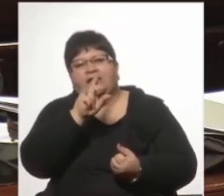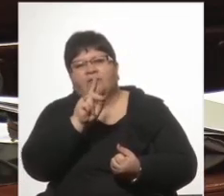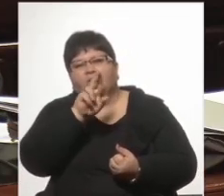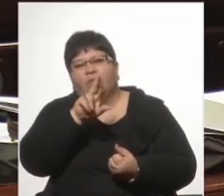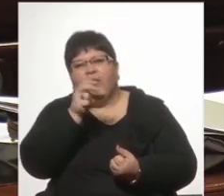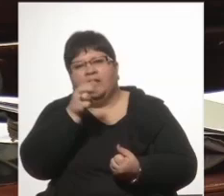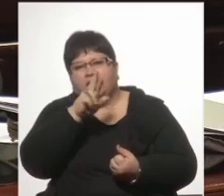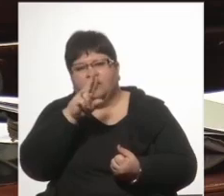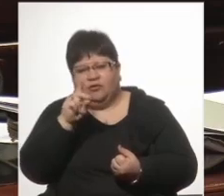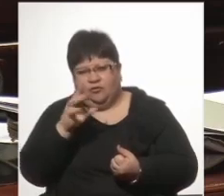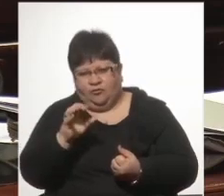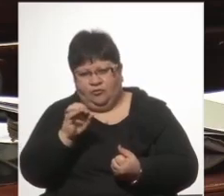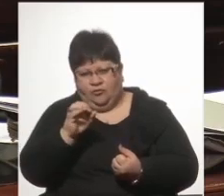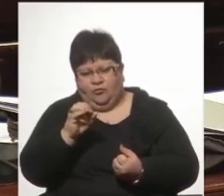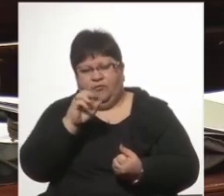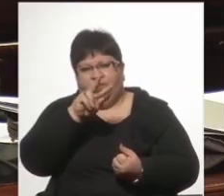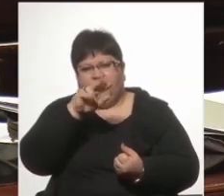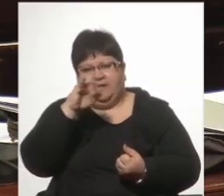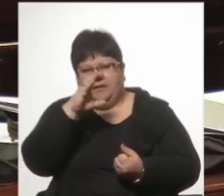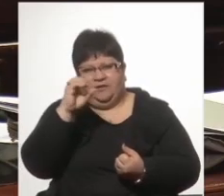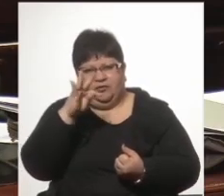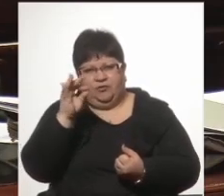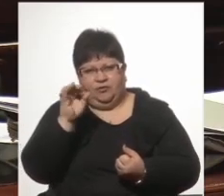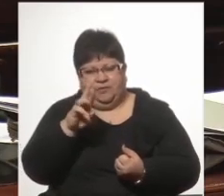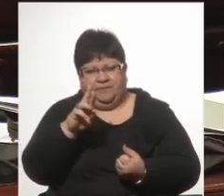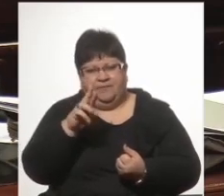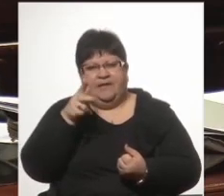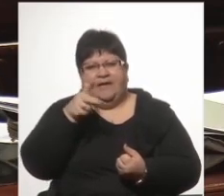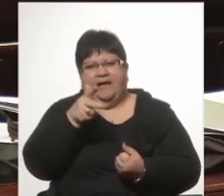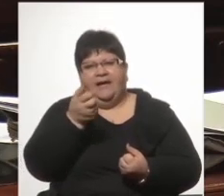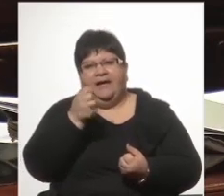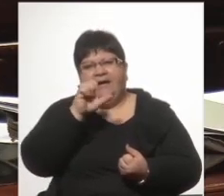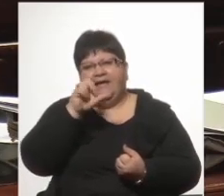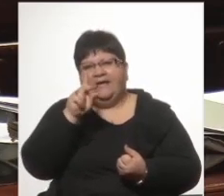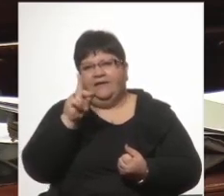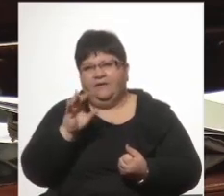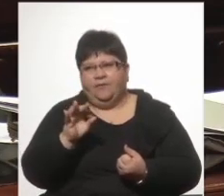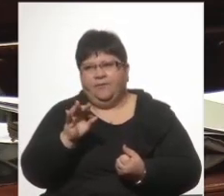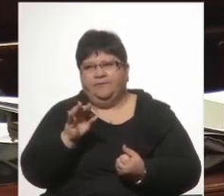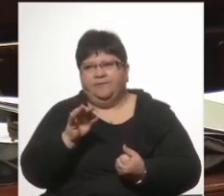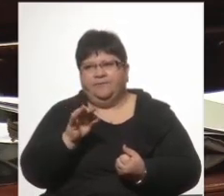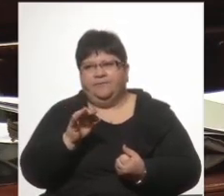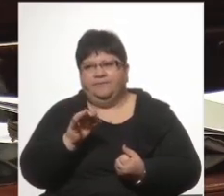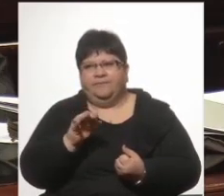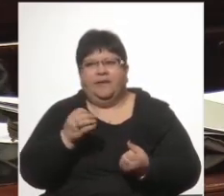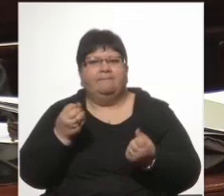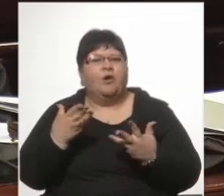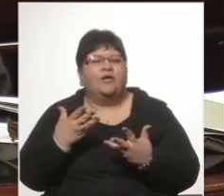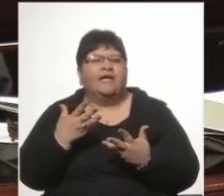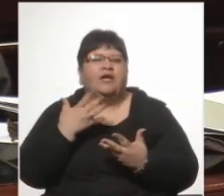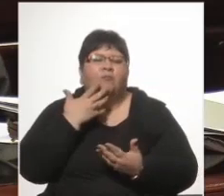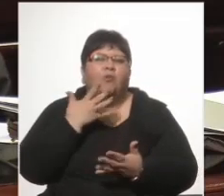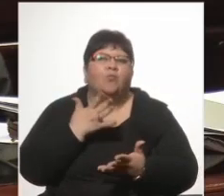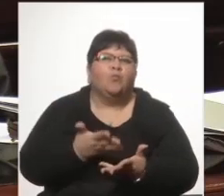Aedo, en un episodio en el que flotaba el espíritu de la travesura política.